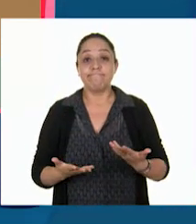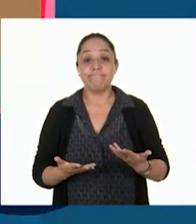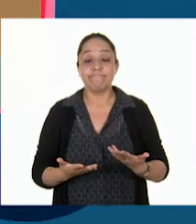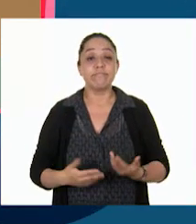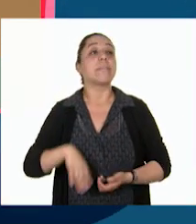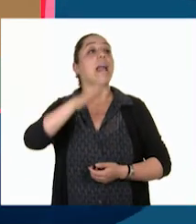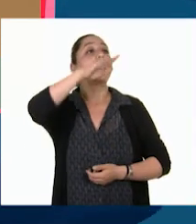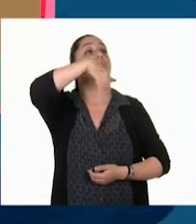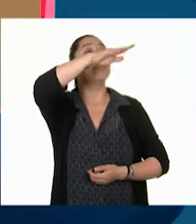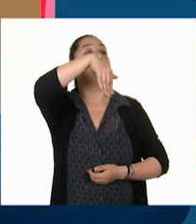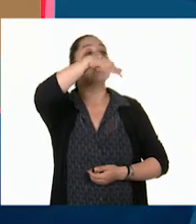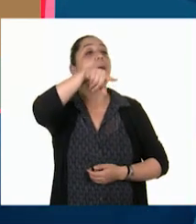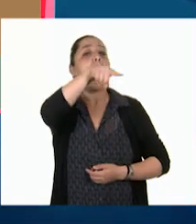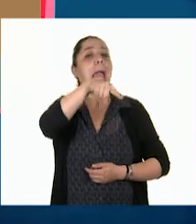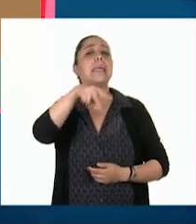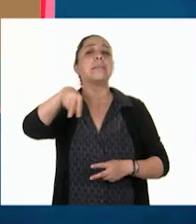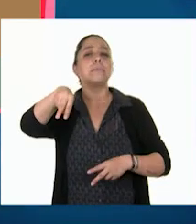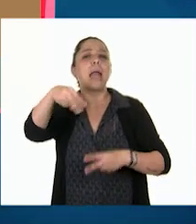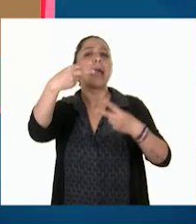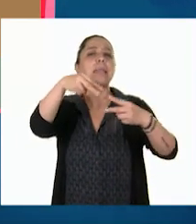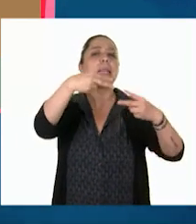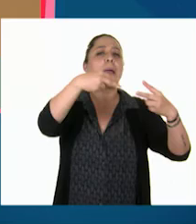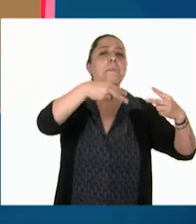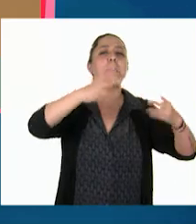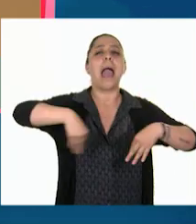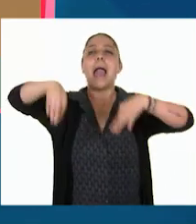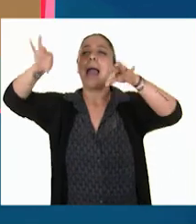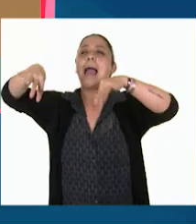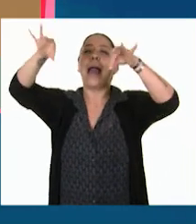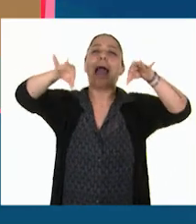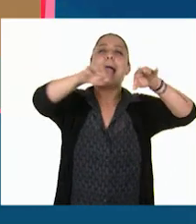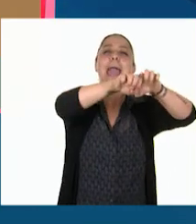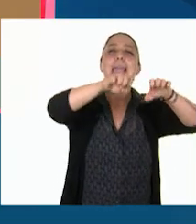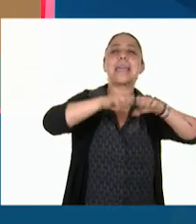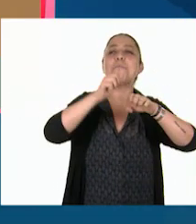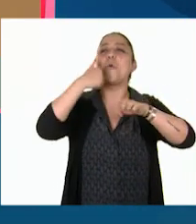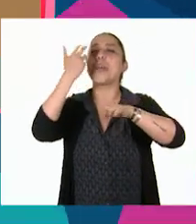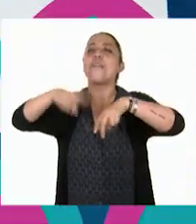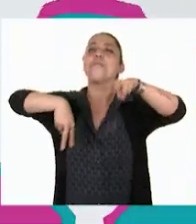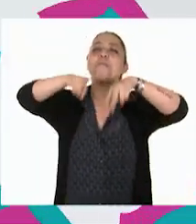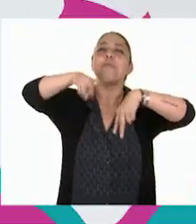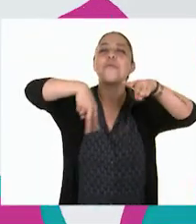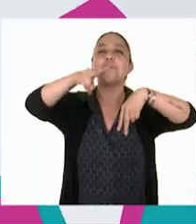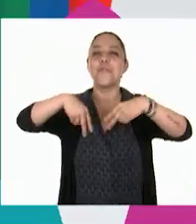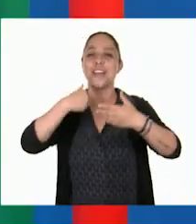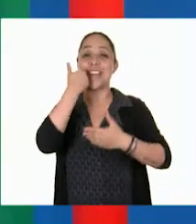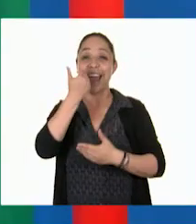Don Leopoldo anda vendiendo una camiseta del Atlante por si alguien quiere.